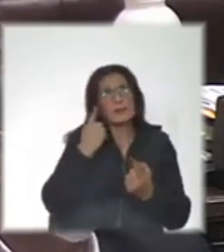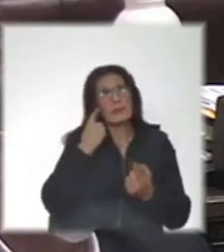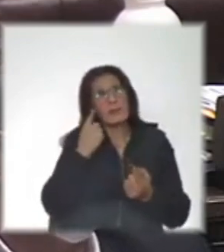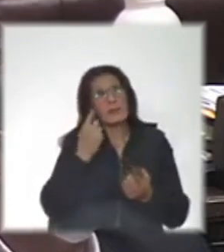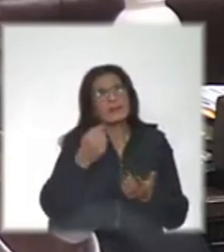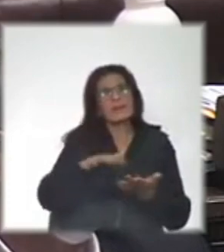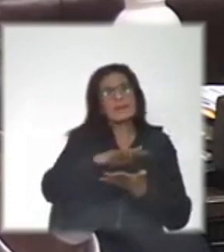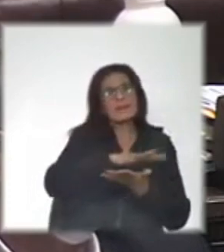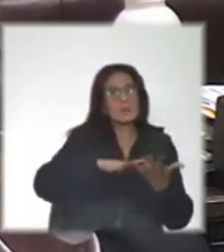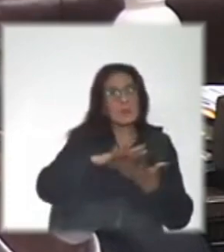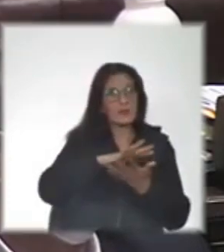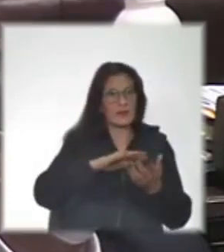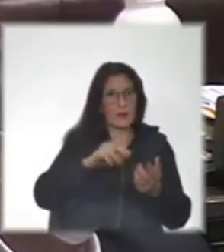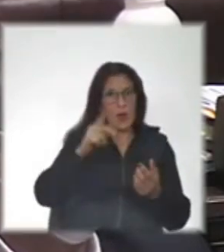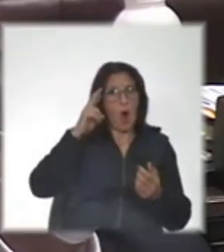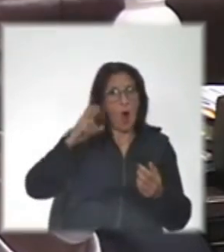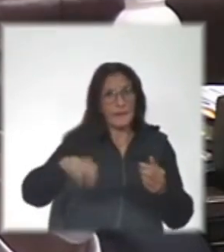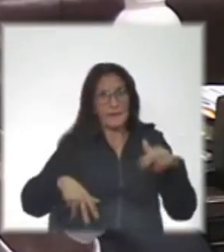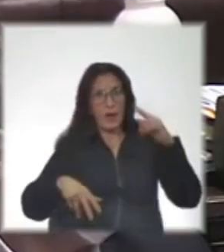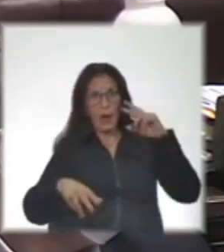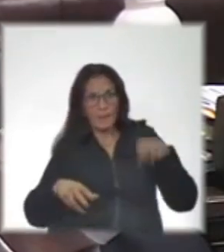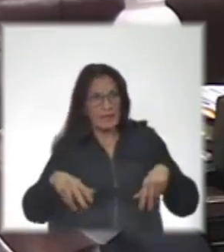algunas personas opinando